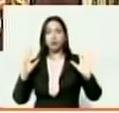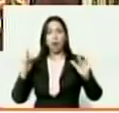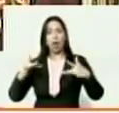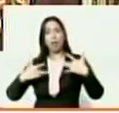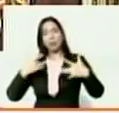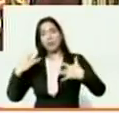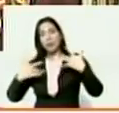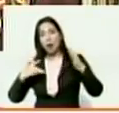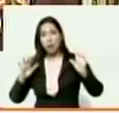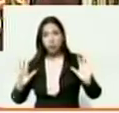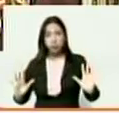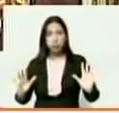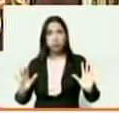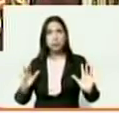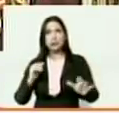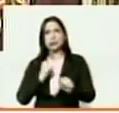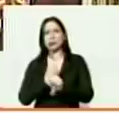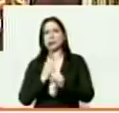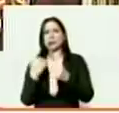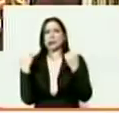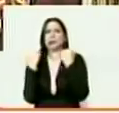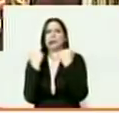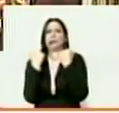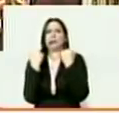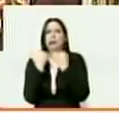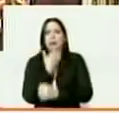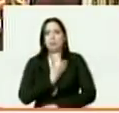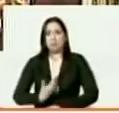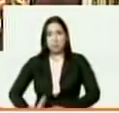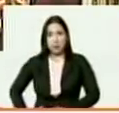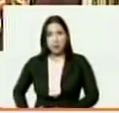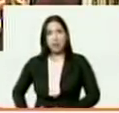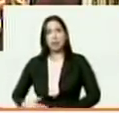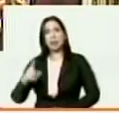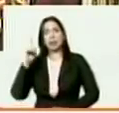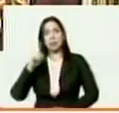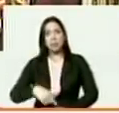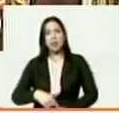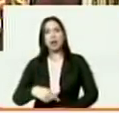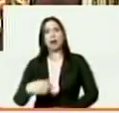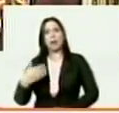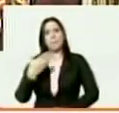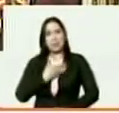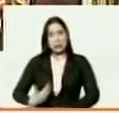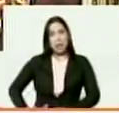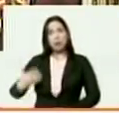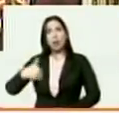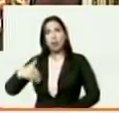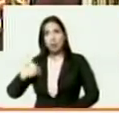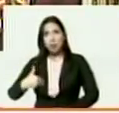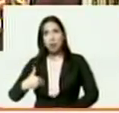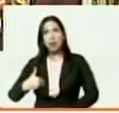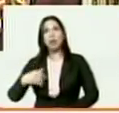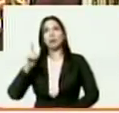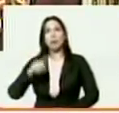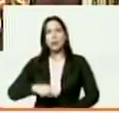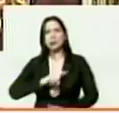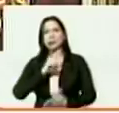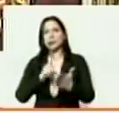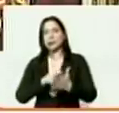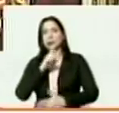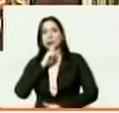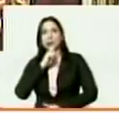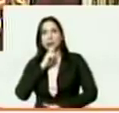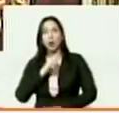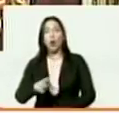actividades, de una agenda tan apretada de los presidentes, en este caso el presidente Alberto Fernández, tiene una agenda compleja,